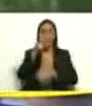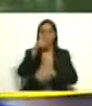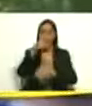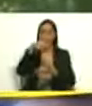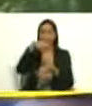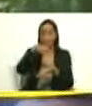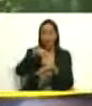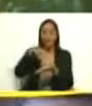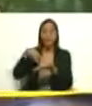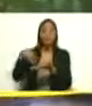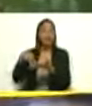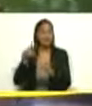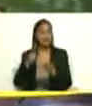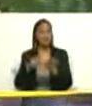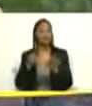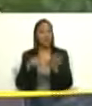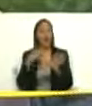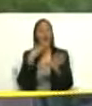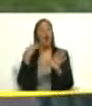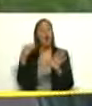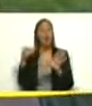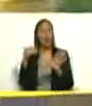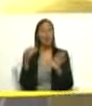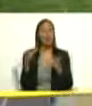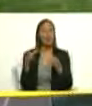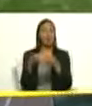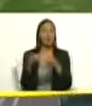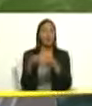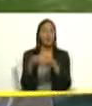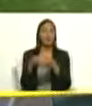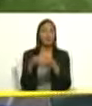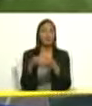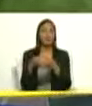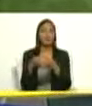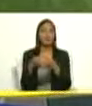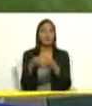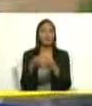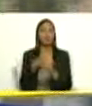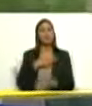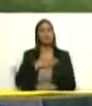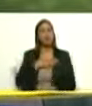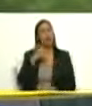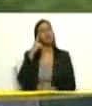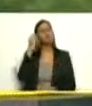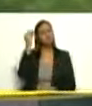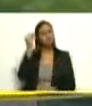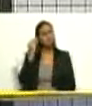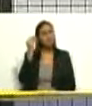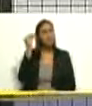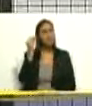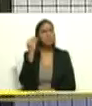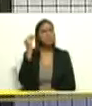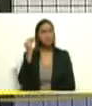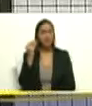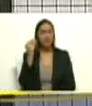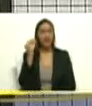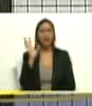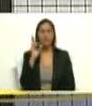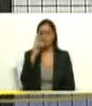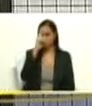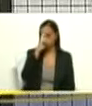joven Yo tenía pensado hacer en estos días que vienen un encuentro de